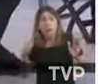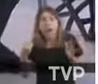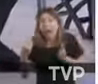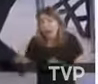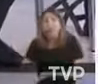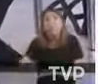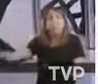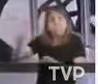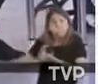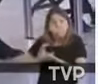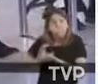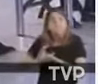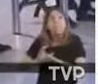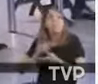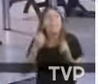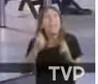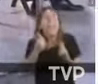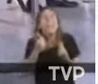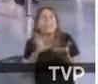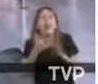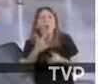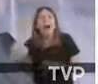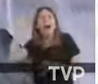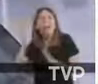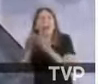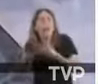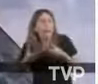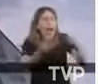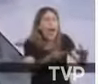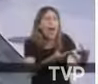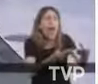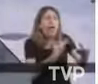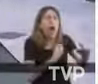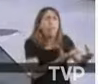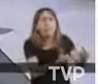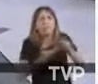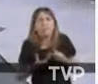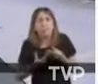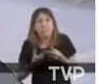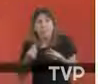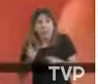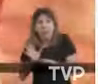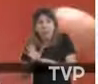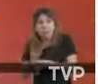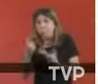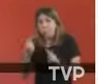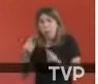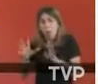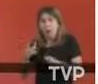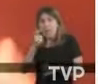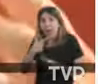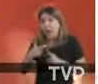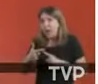no en este caso la Biblia, sino que se usó como ardid un acuerdo con el Fondo Monetario Internacional, la